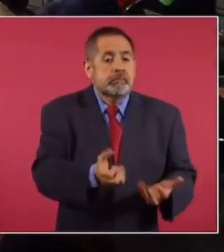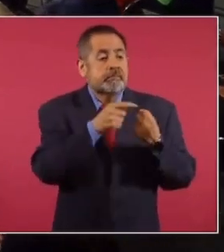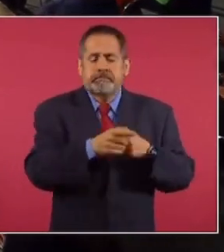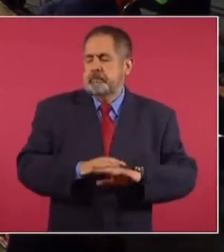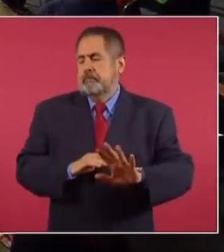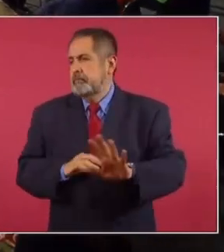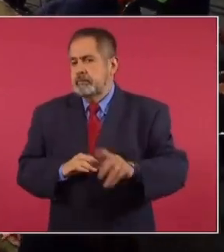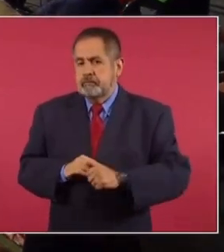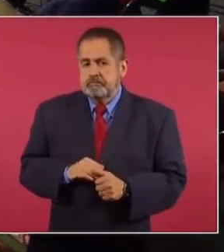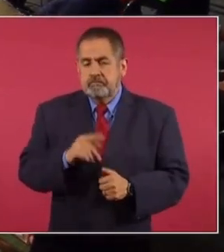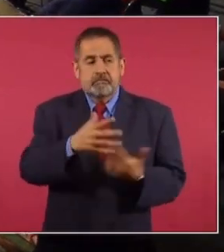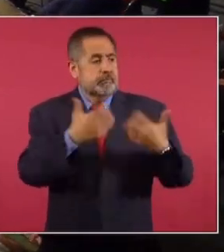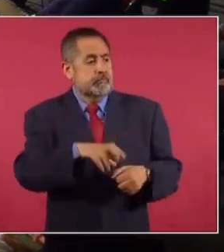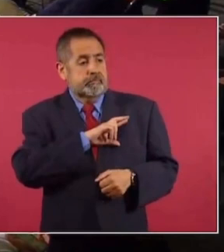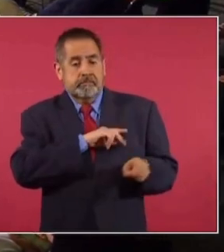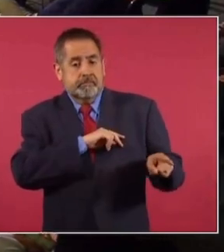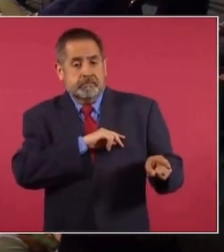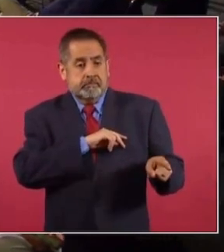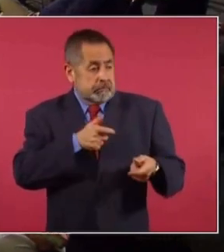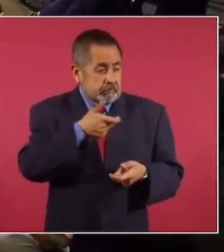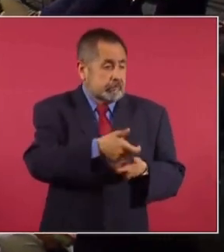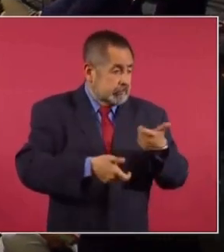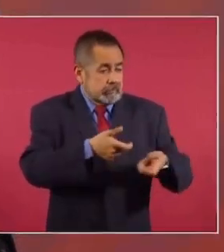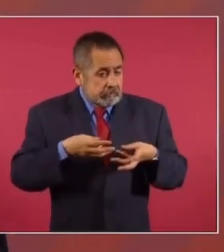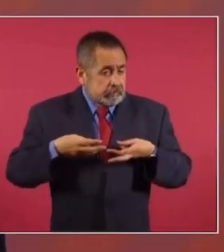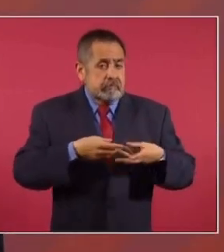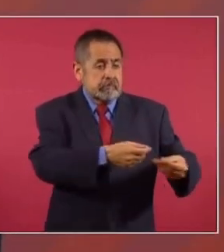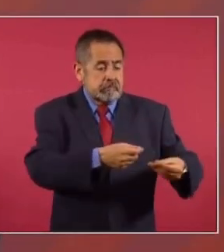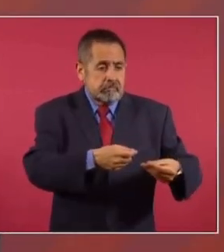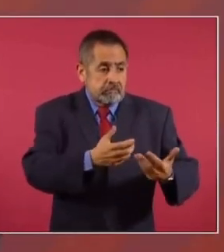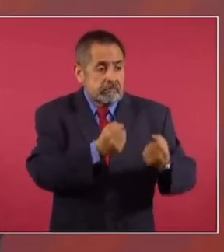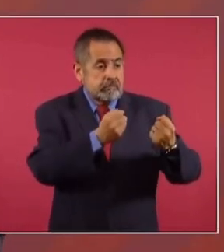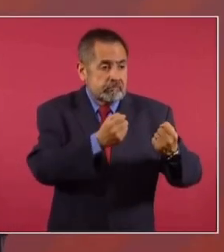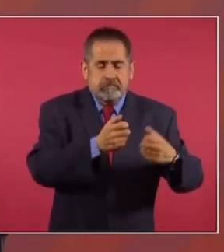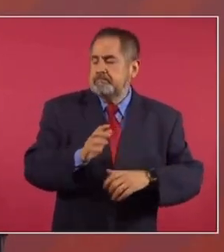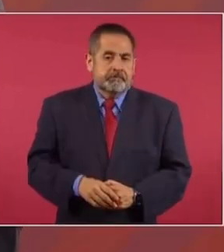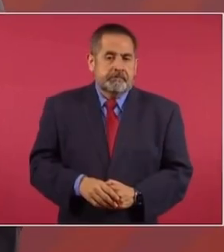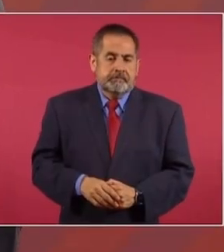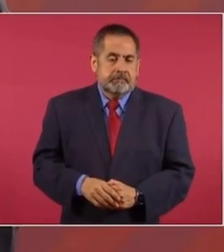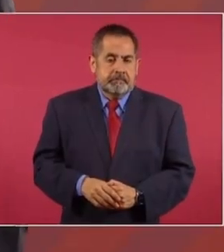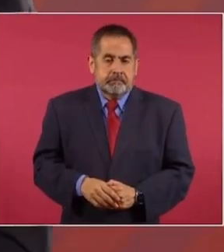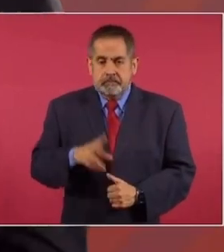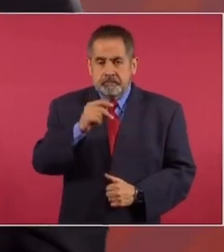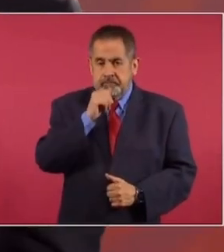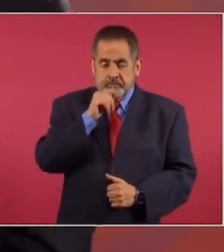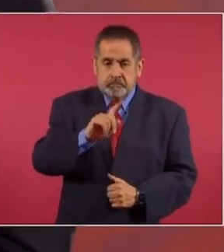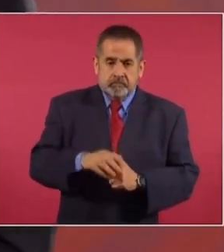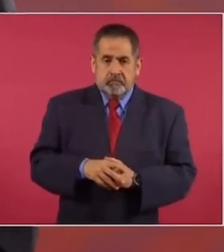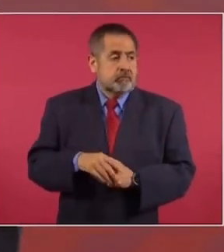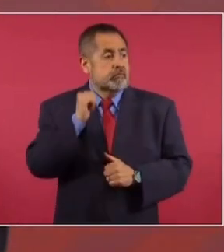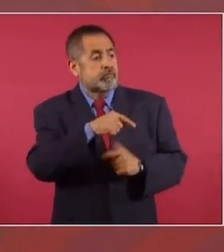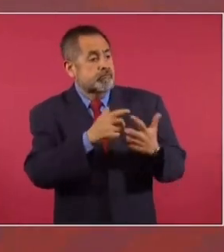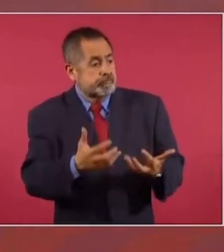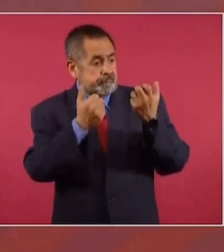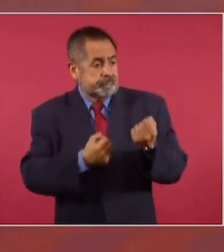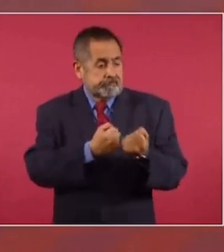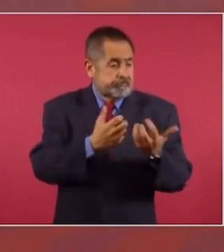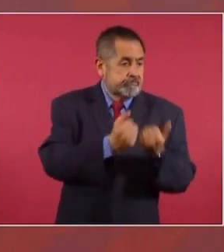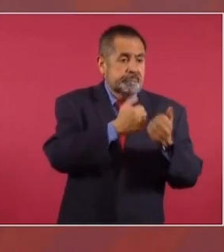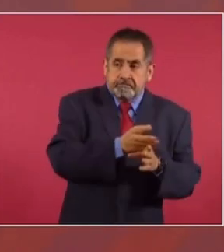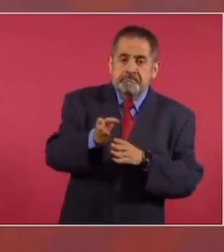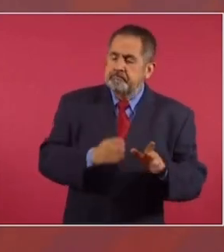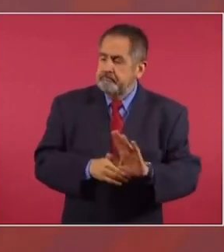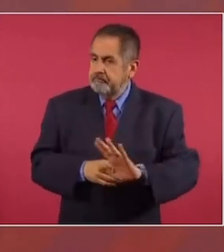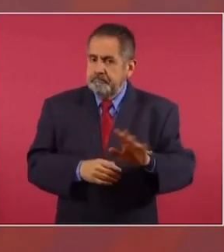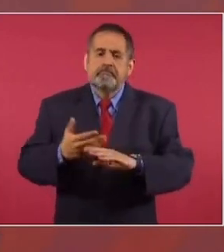rescate de una empresa que nos cueste muchísimo dinero. No hemos rescatado ninguna empresa, porque esa era